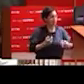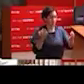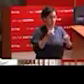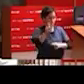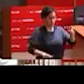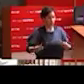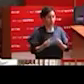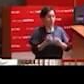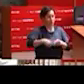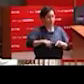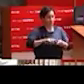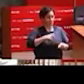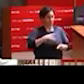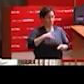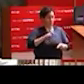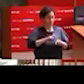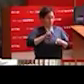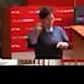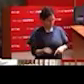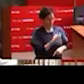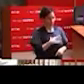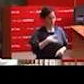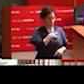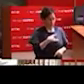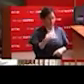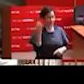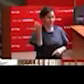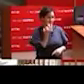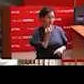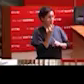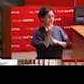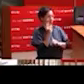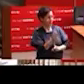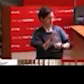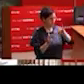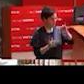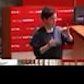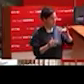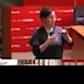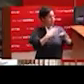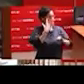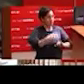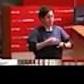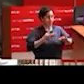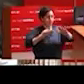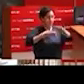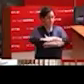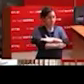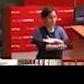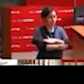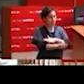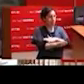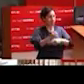diversidad funcional tengamos derecho tengamos acceso a una vida